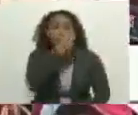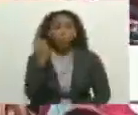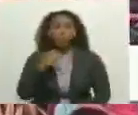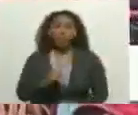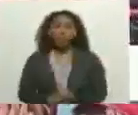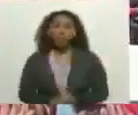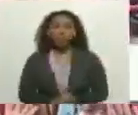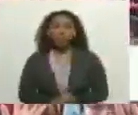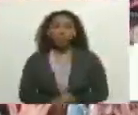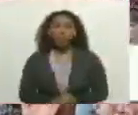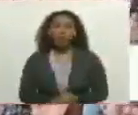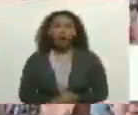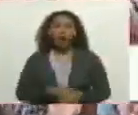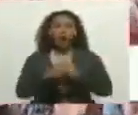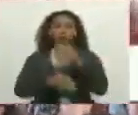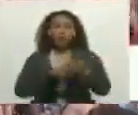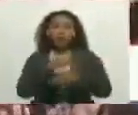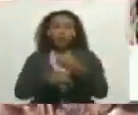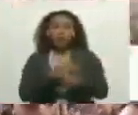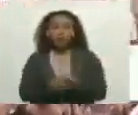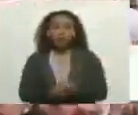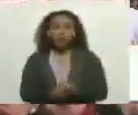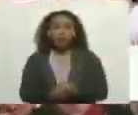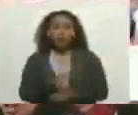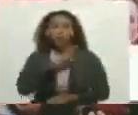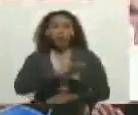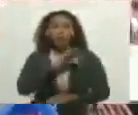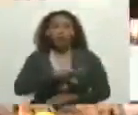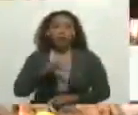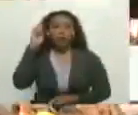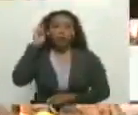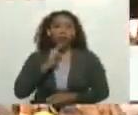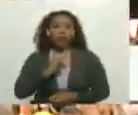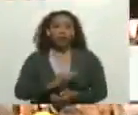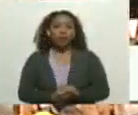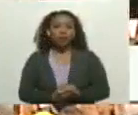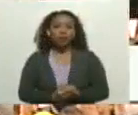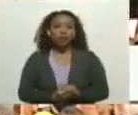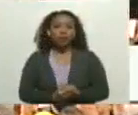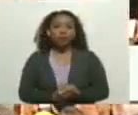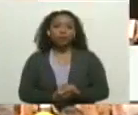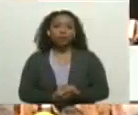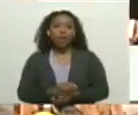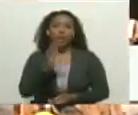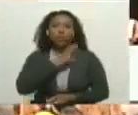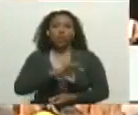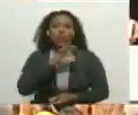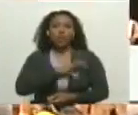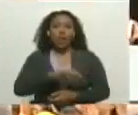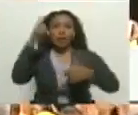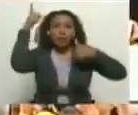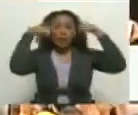a construir el socialismo bolivariano. el socialismo